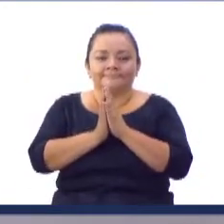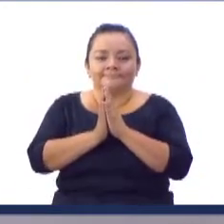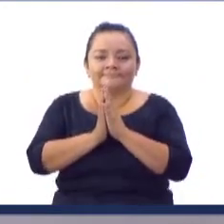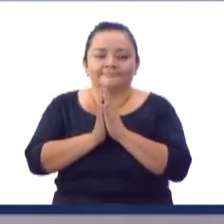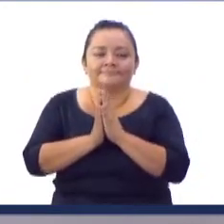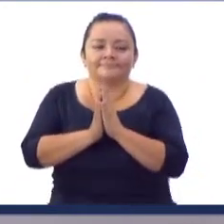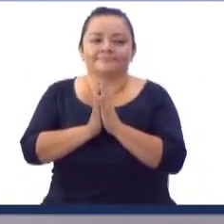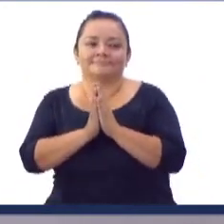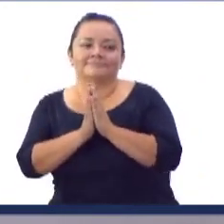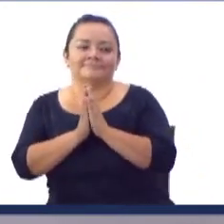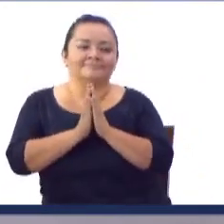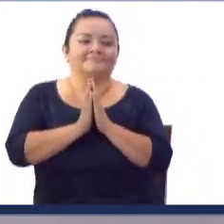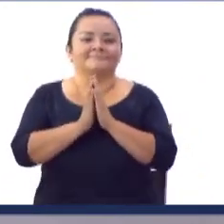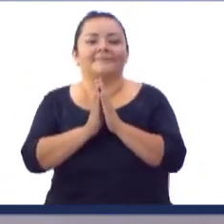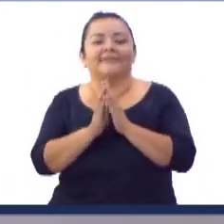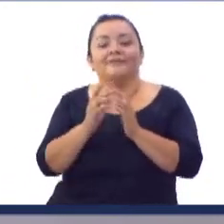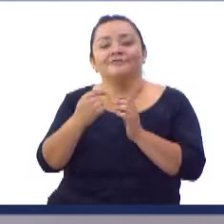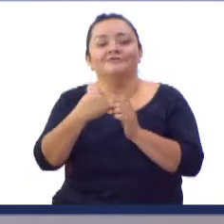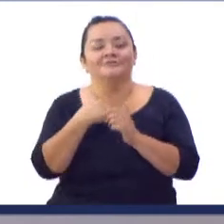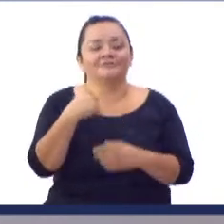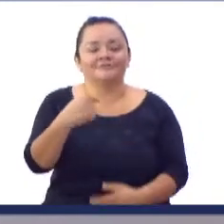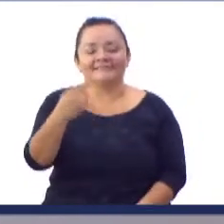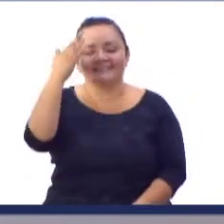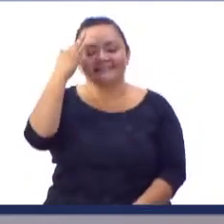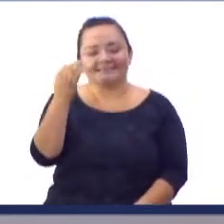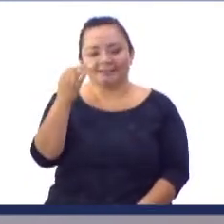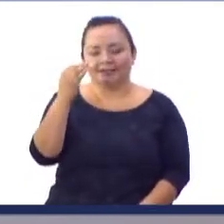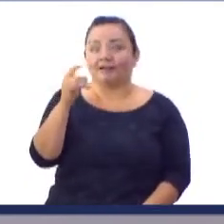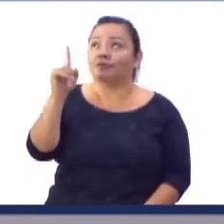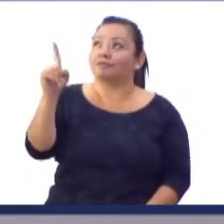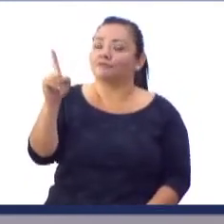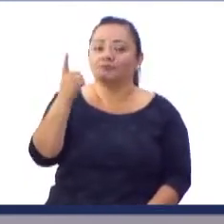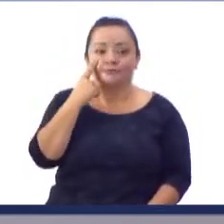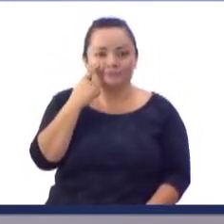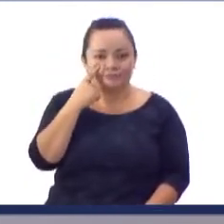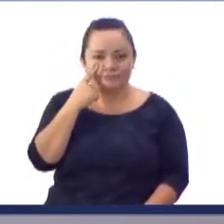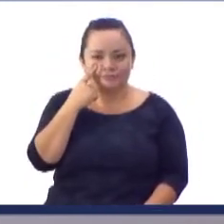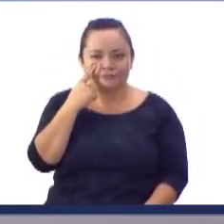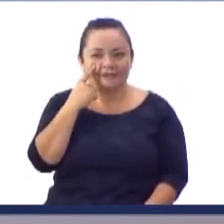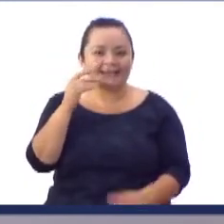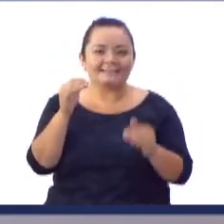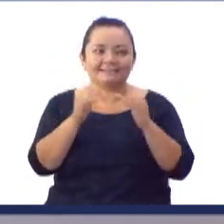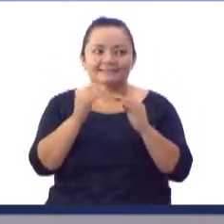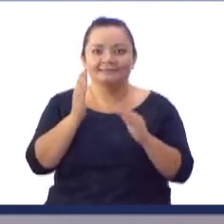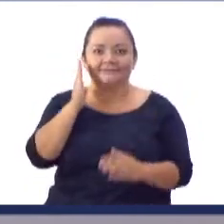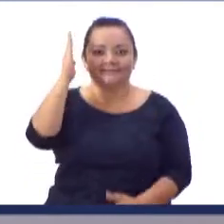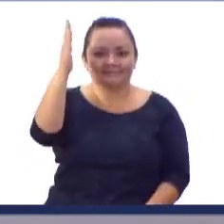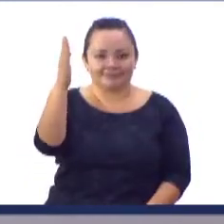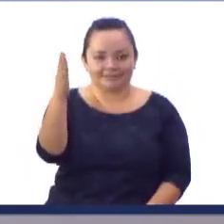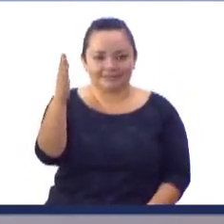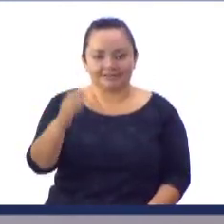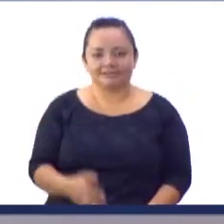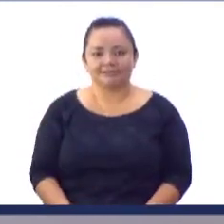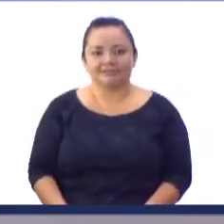yo siempre he creído que la preservación de dios va a ser en los últimos tiempos